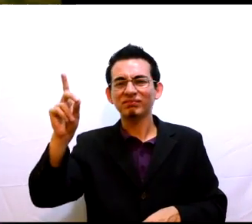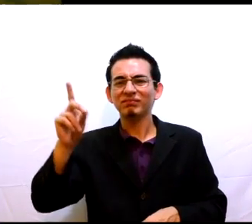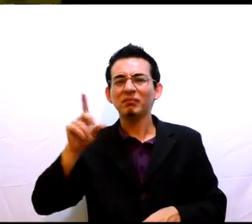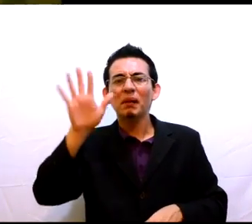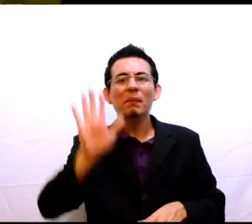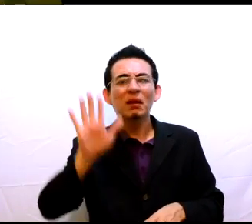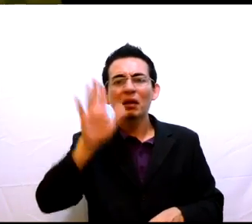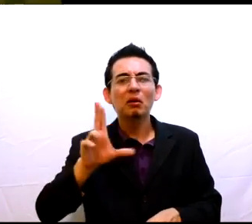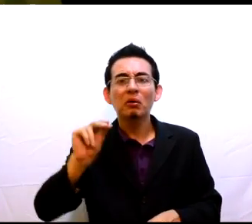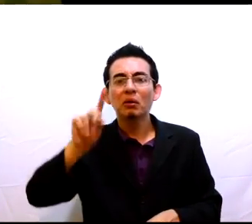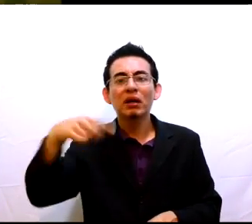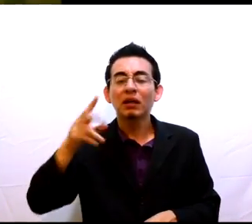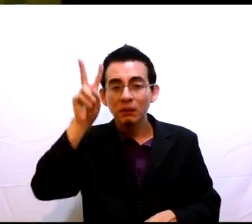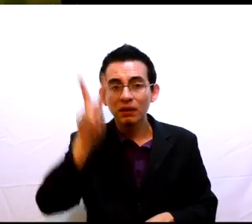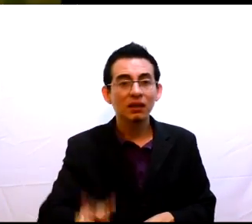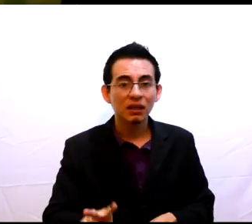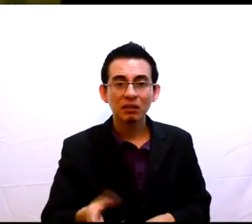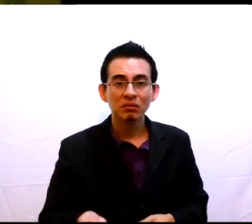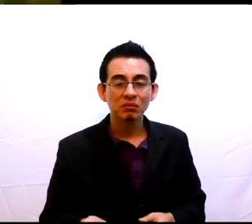parece